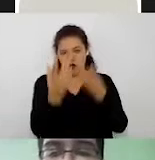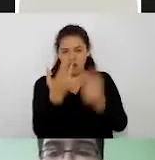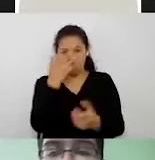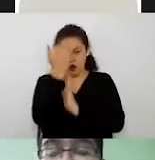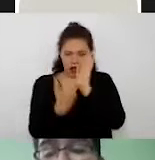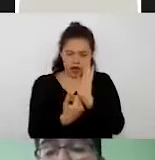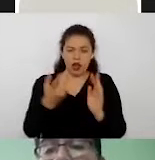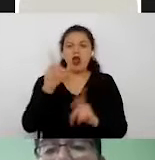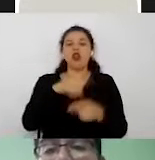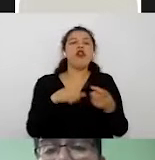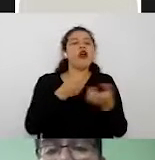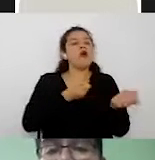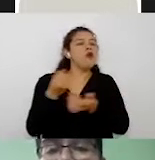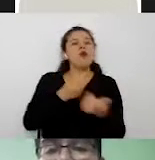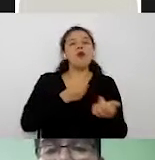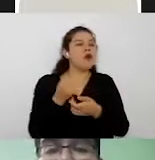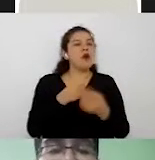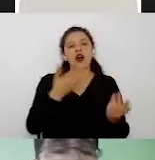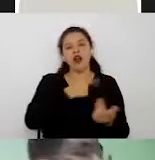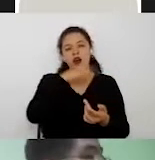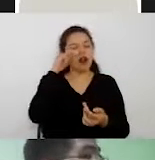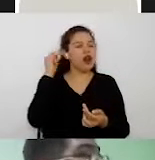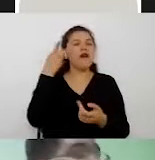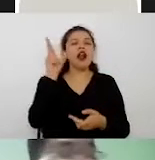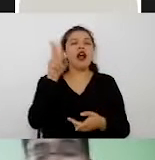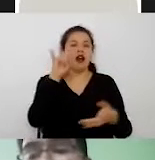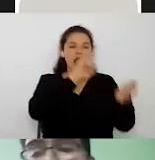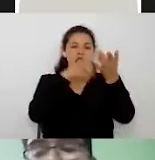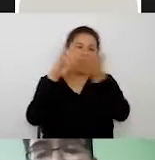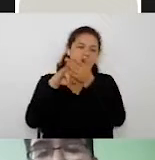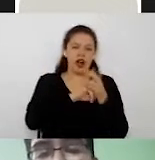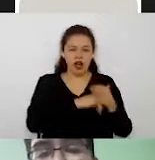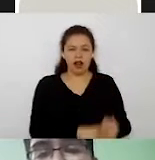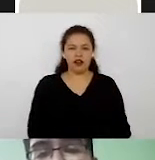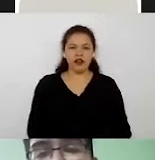no los veo, no están señalizados. Eh,